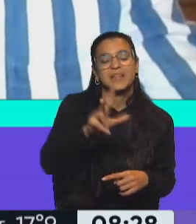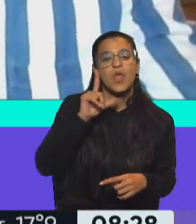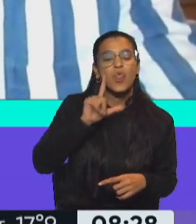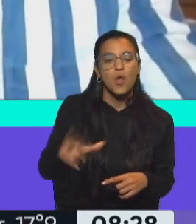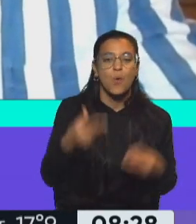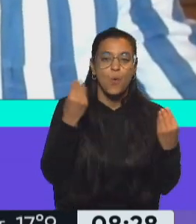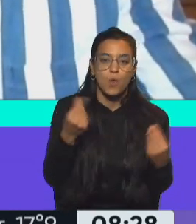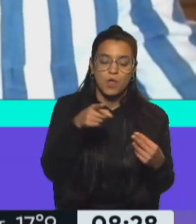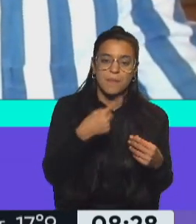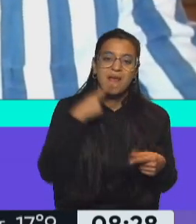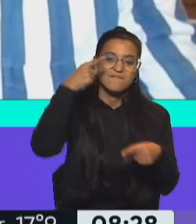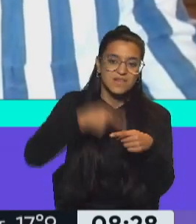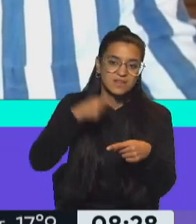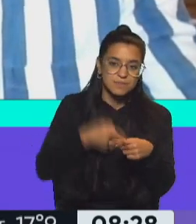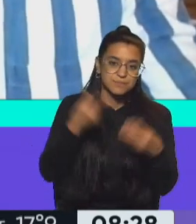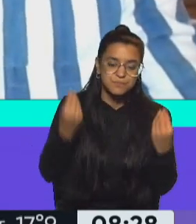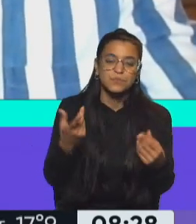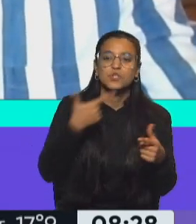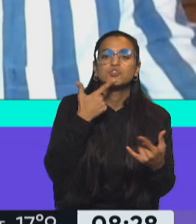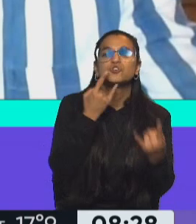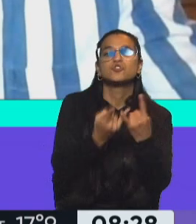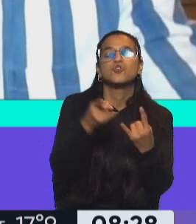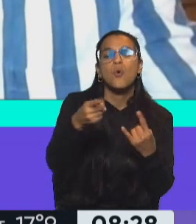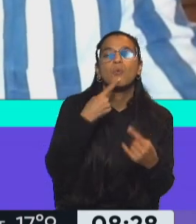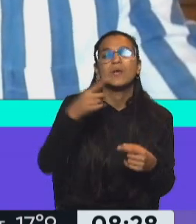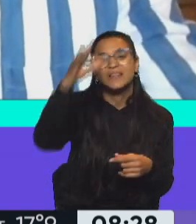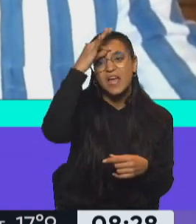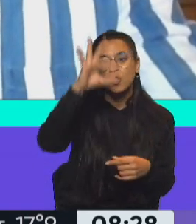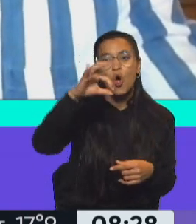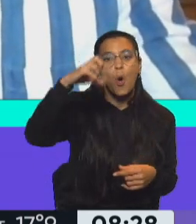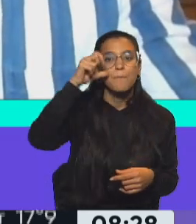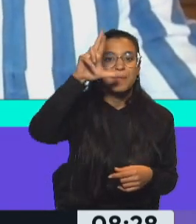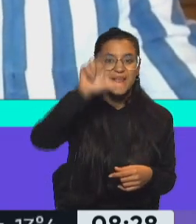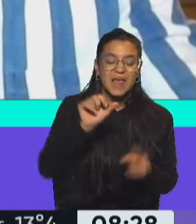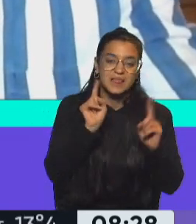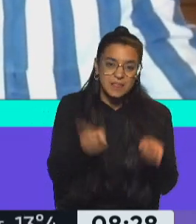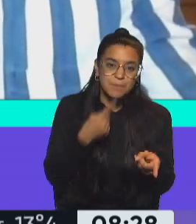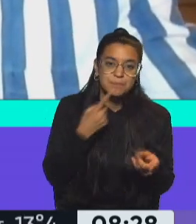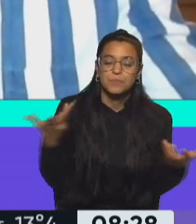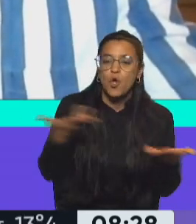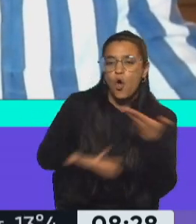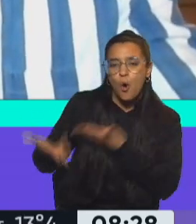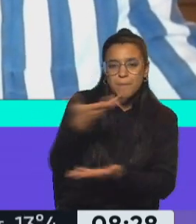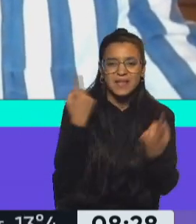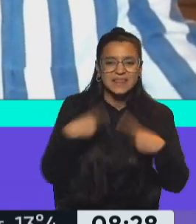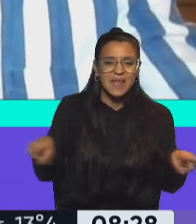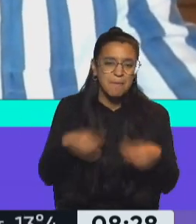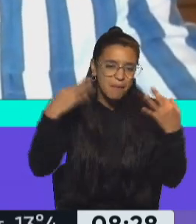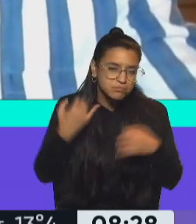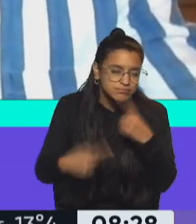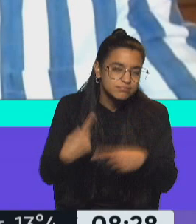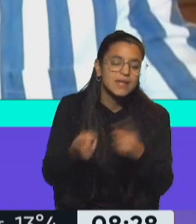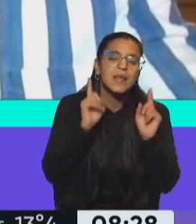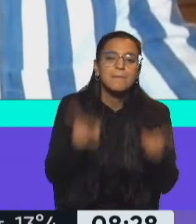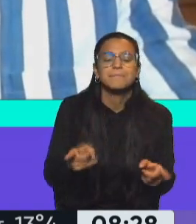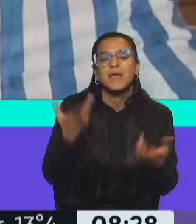nada mejor para celebrarlo que hacerlo con un show. Va a ser en el Teatro Ópera, no solamente va a compartir con su gente sus temas clásicos, sino que además va a